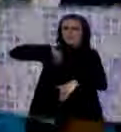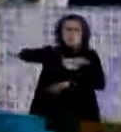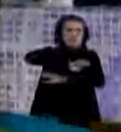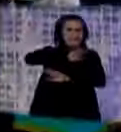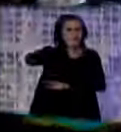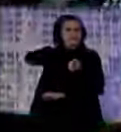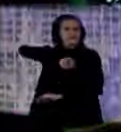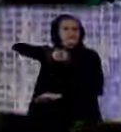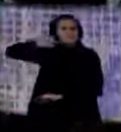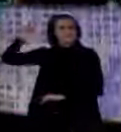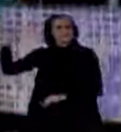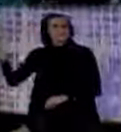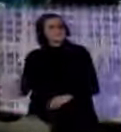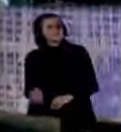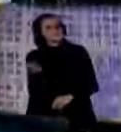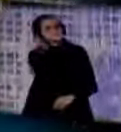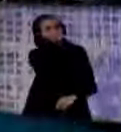no tiene